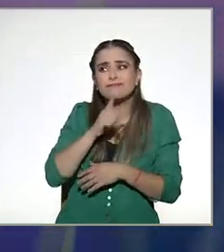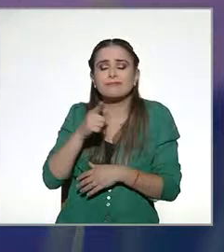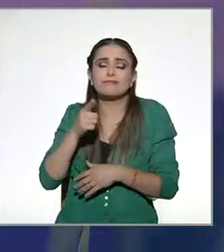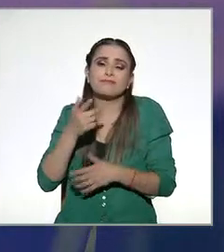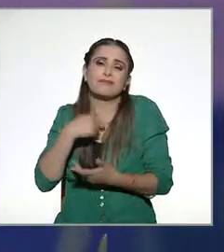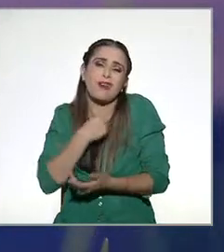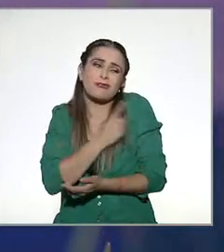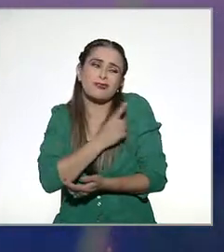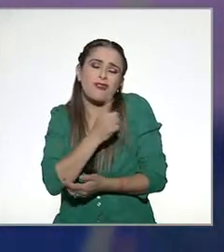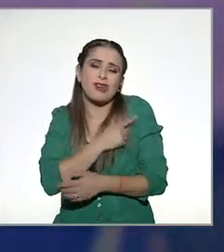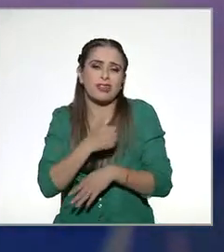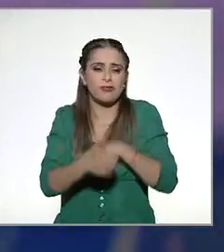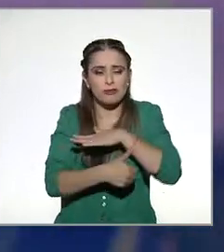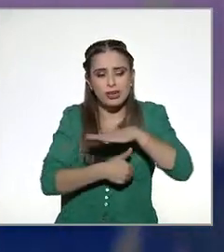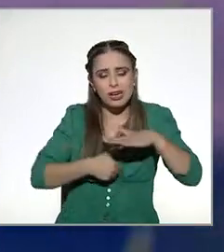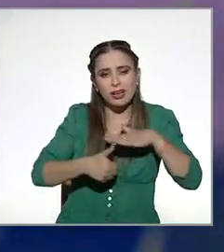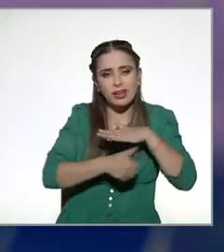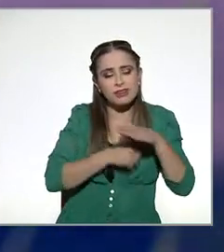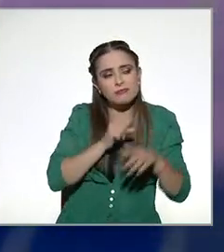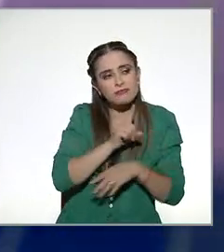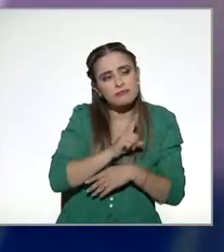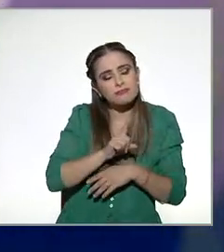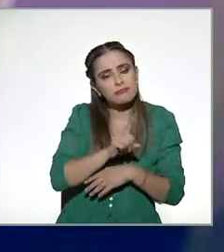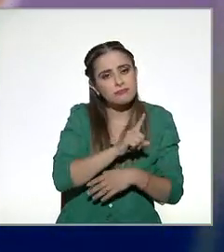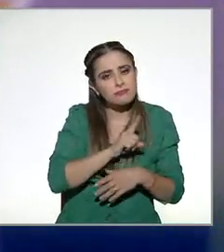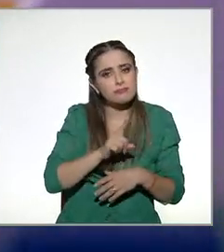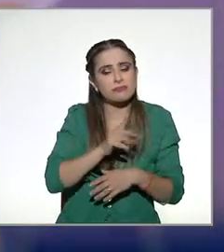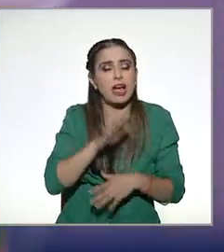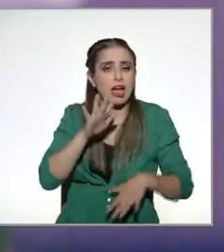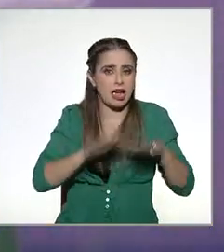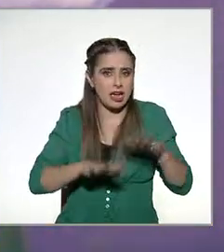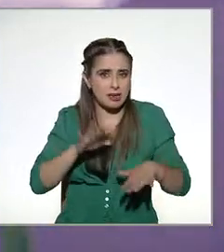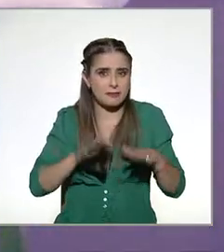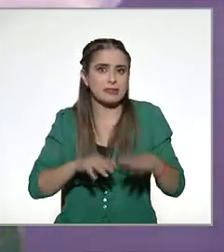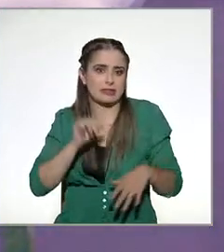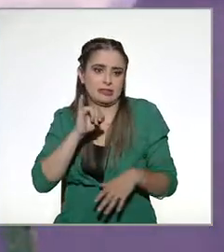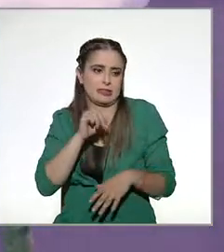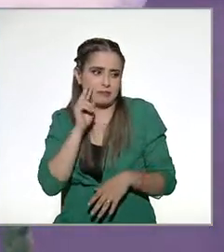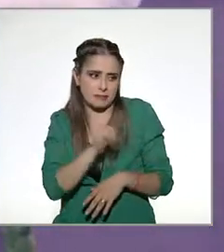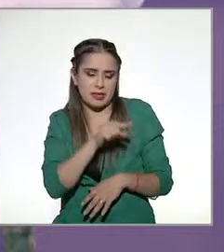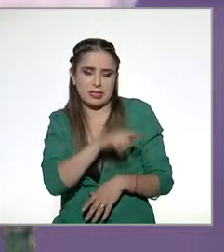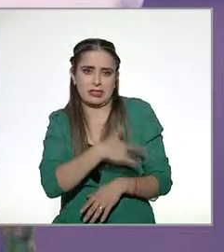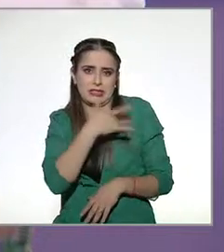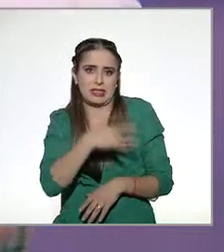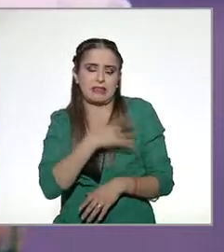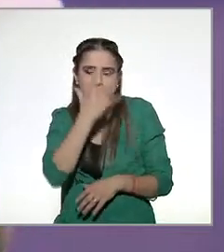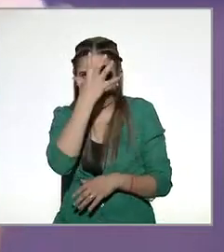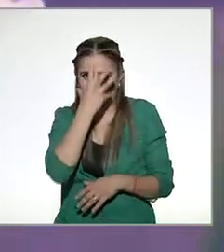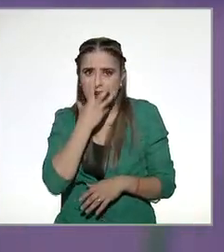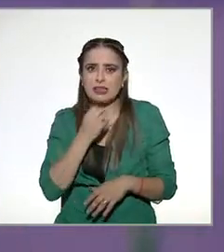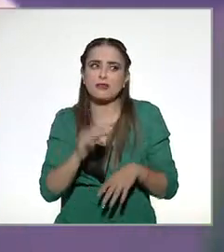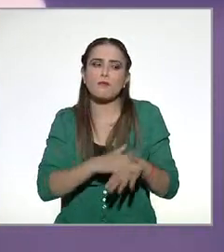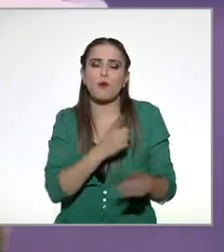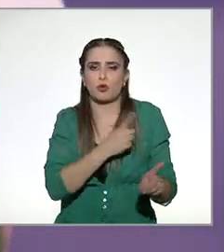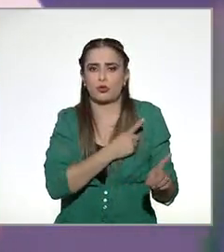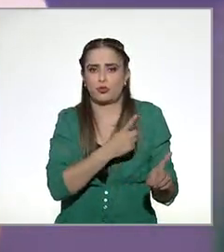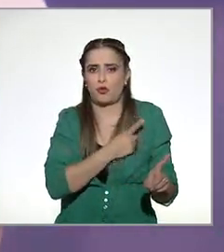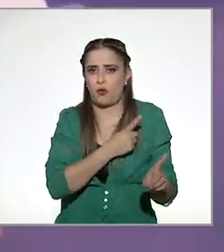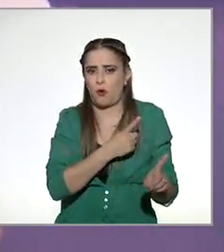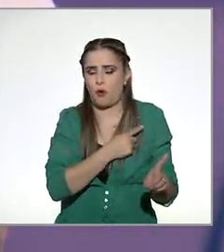veces solo, aunque a veces también pues le llega a afectar, por lo que él me dice,